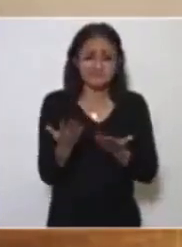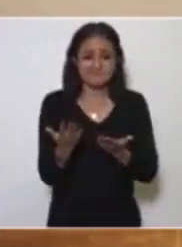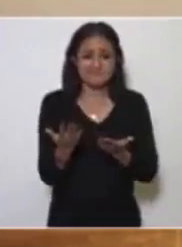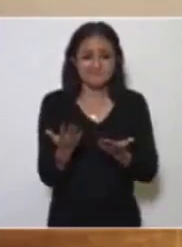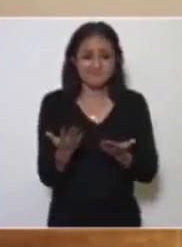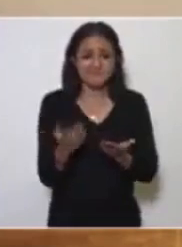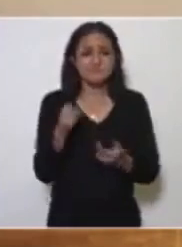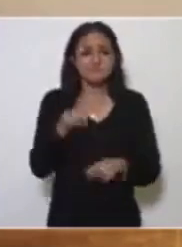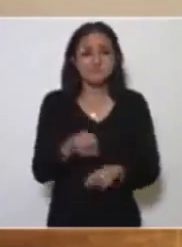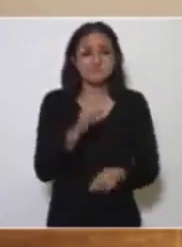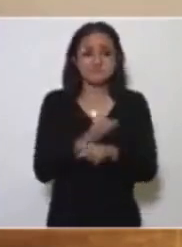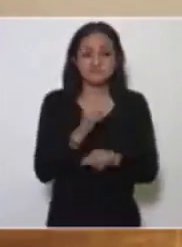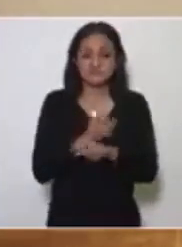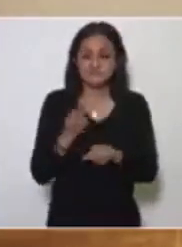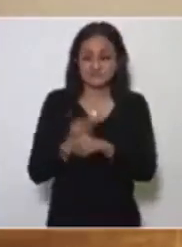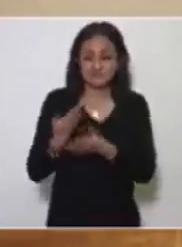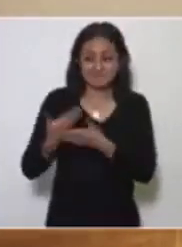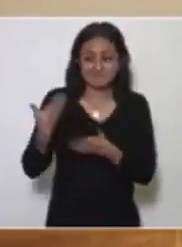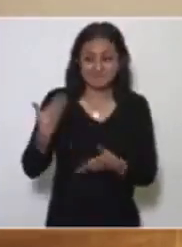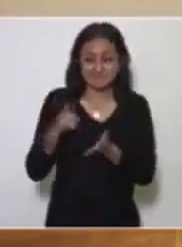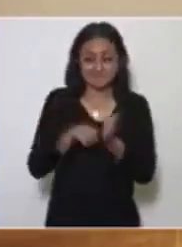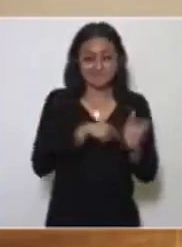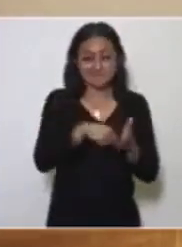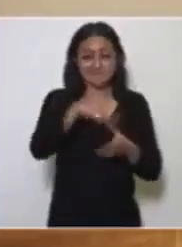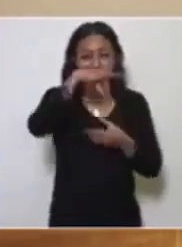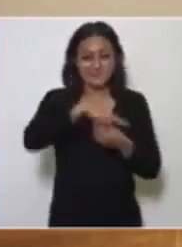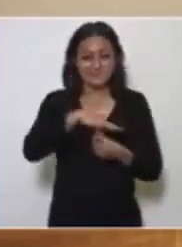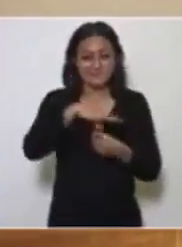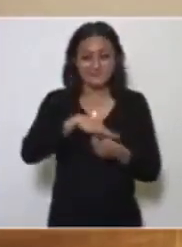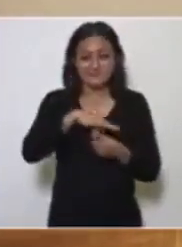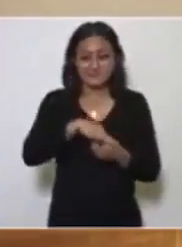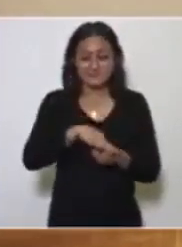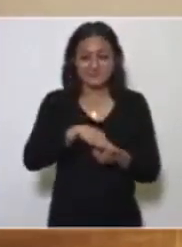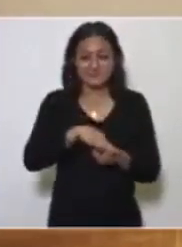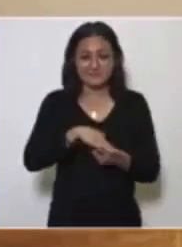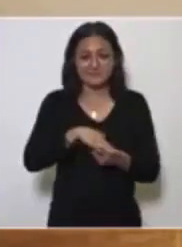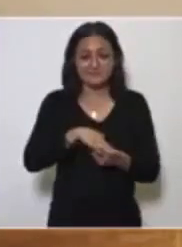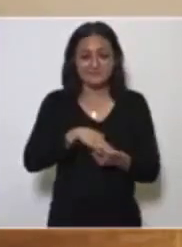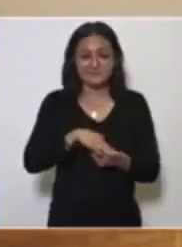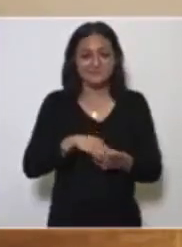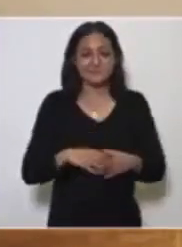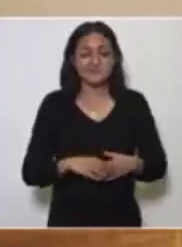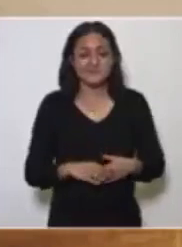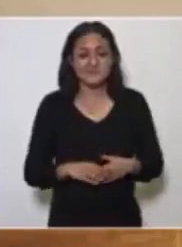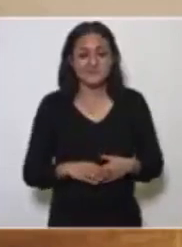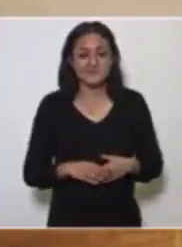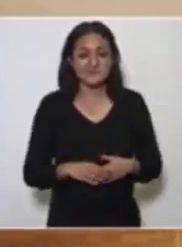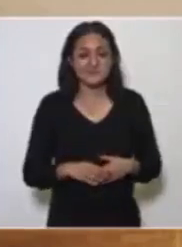a esta jornada electoral, a esta jornada electoral.